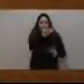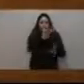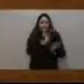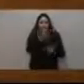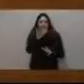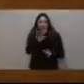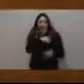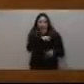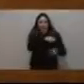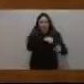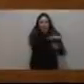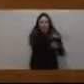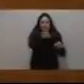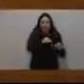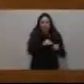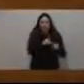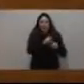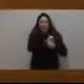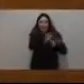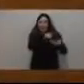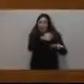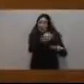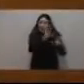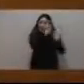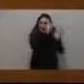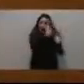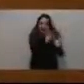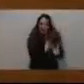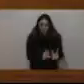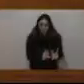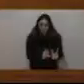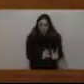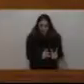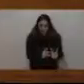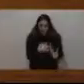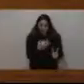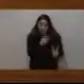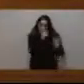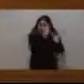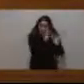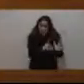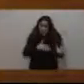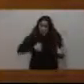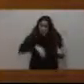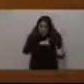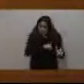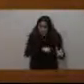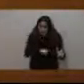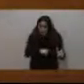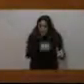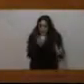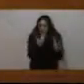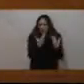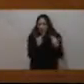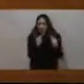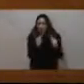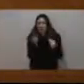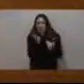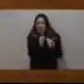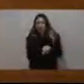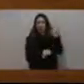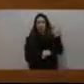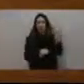perímetro de dispersión, pueden y deben de ser calculados, señor consejero. ¿Se han realizado esos cálculos? Y termino ya con un par de preguntas más